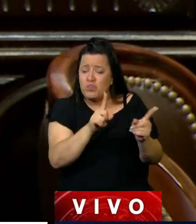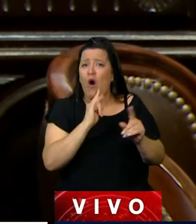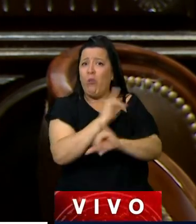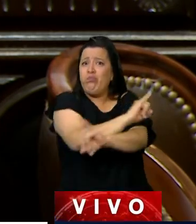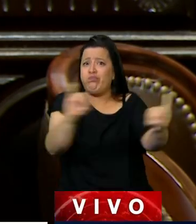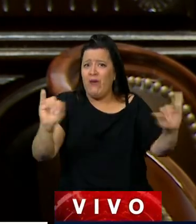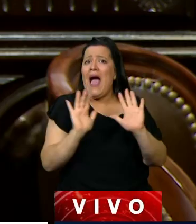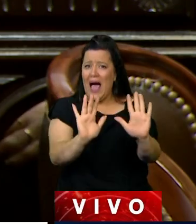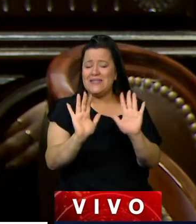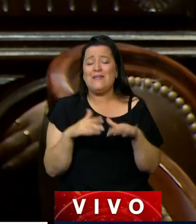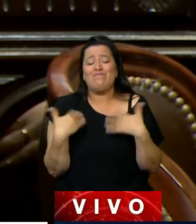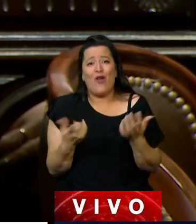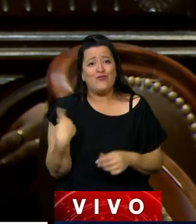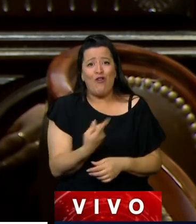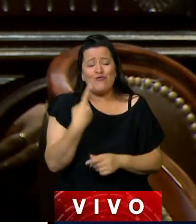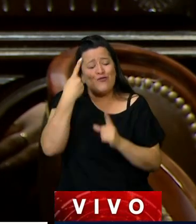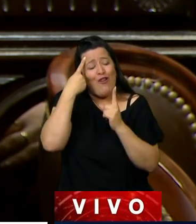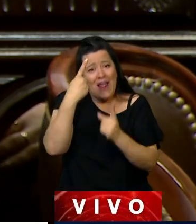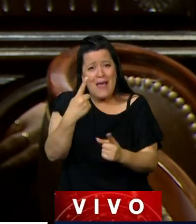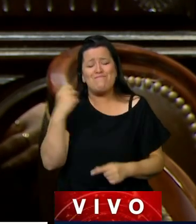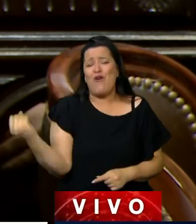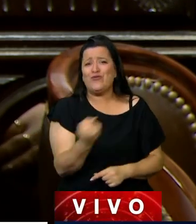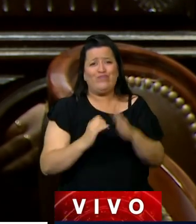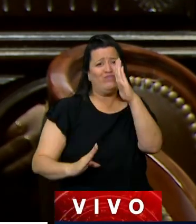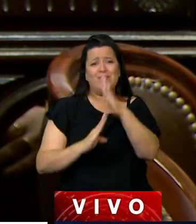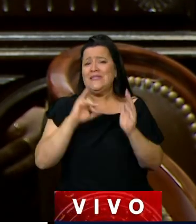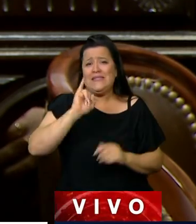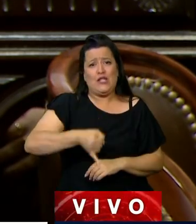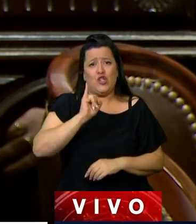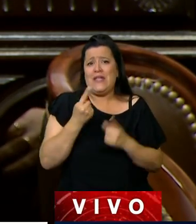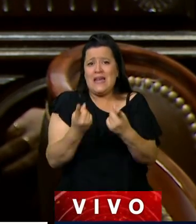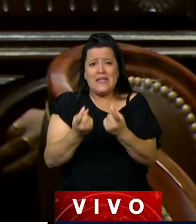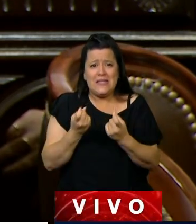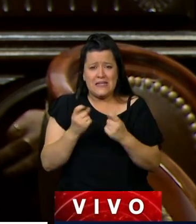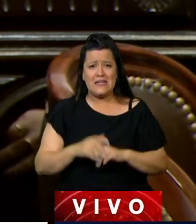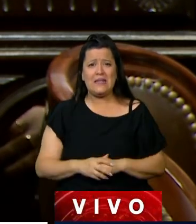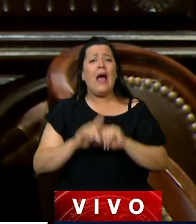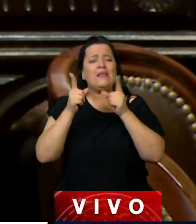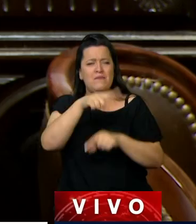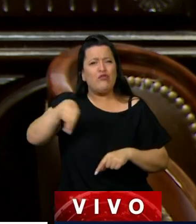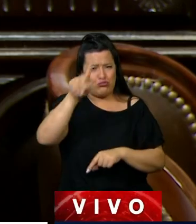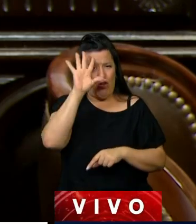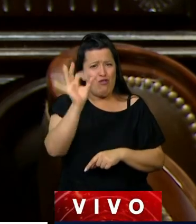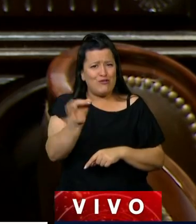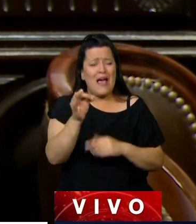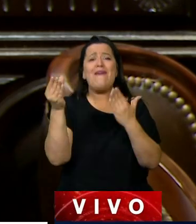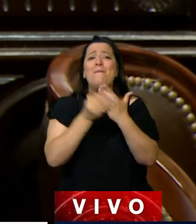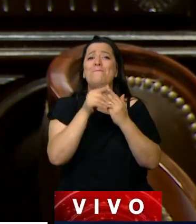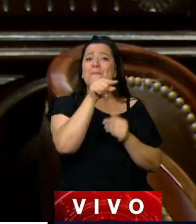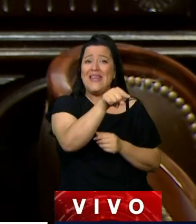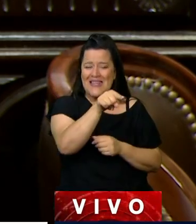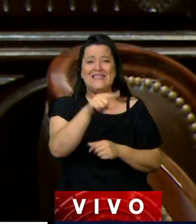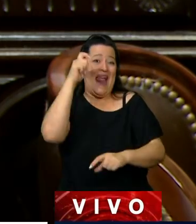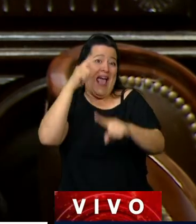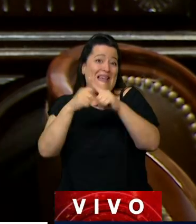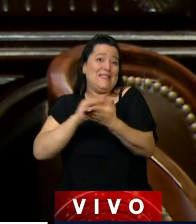eso creemos que es imperiosa la necesidad, y sobre todo sabiendo que la ministra ha sido